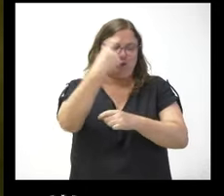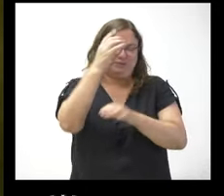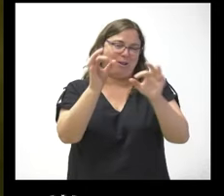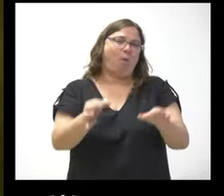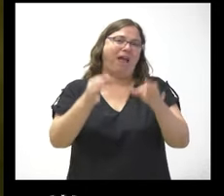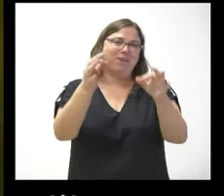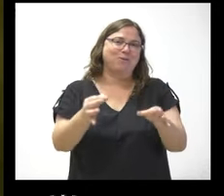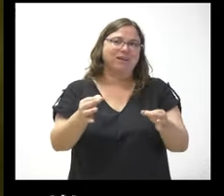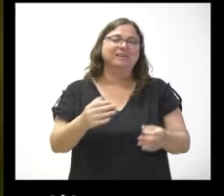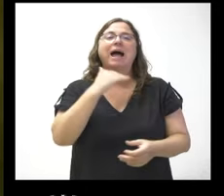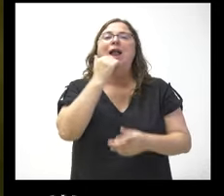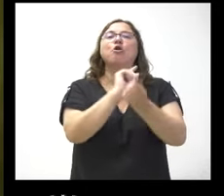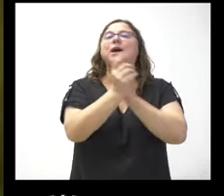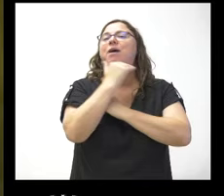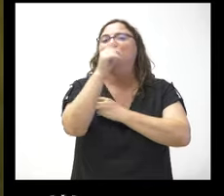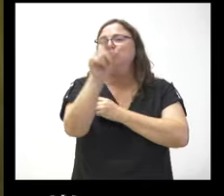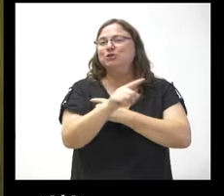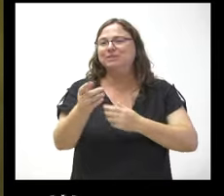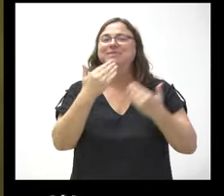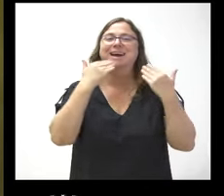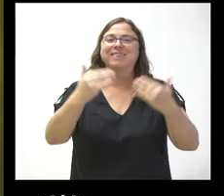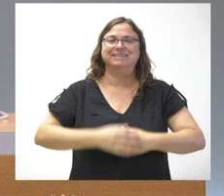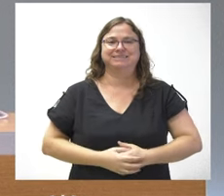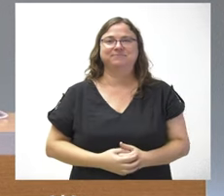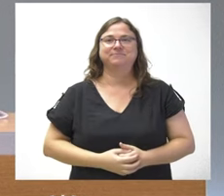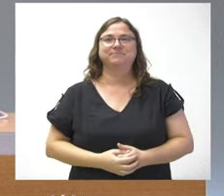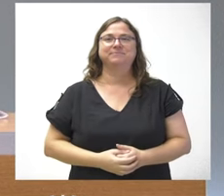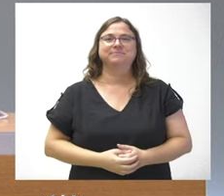Exactamente igual o no Si va a cambiar de alguna manera Muchas